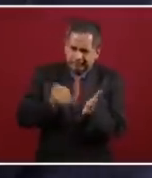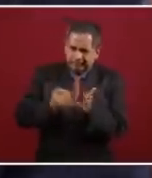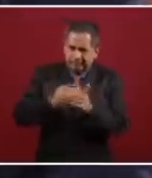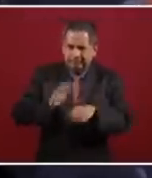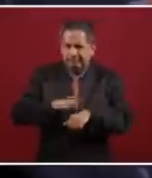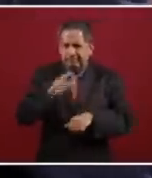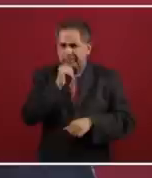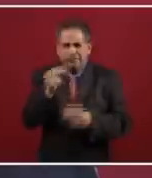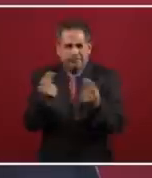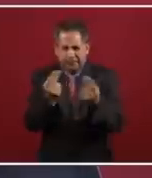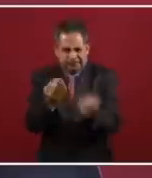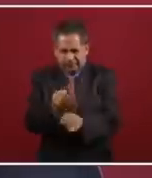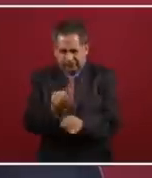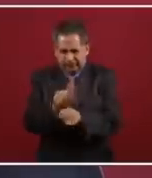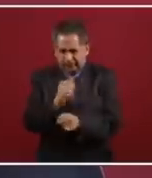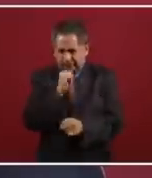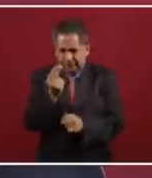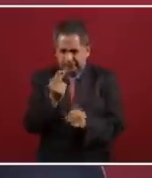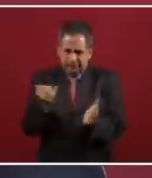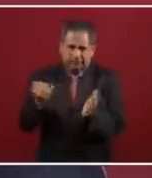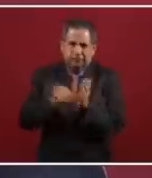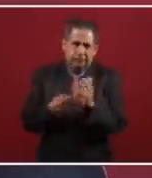No hace falta aumentar impuestos.